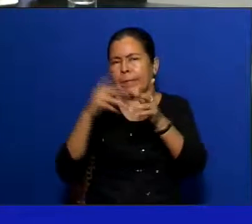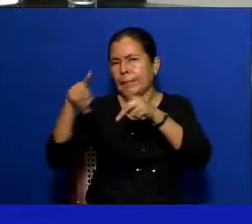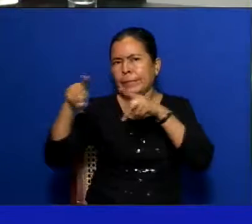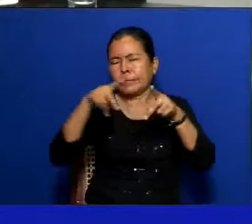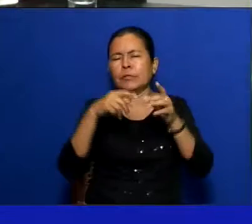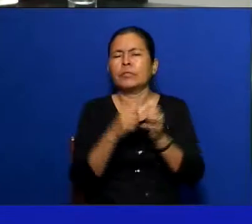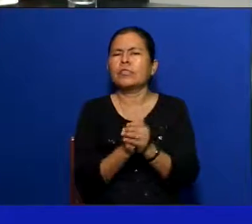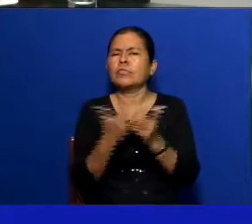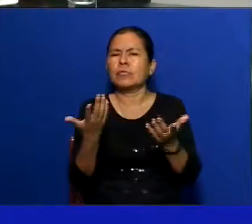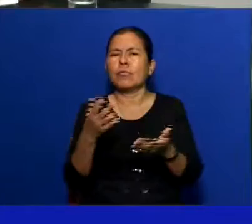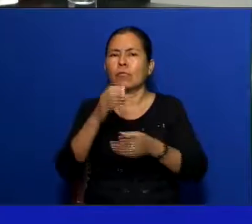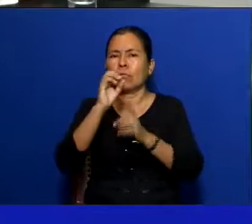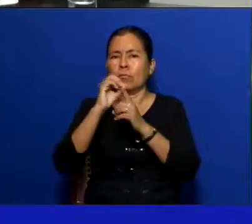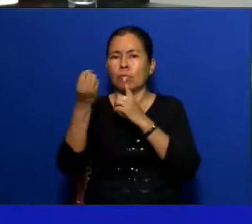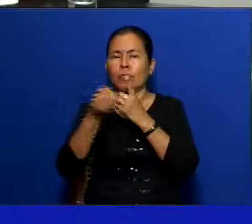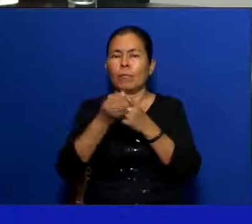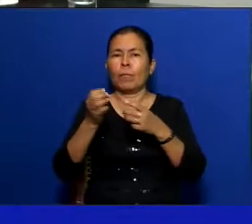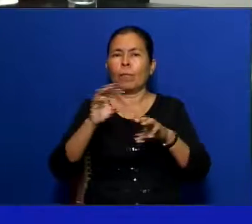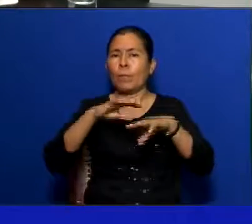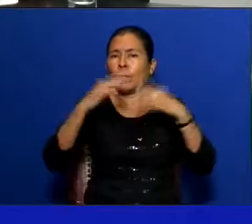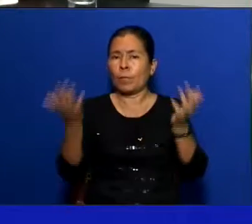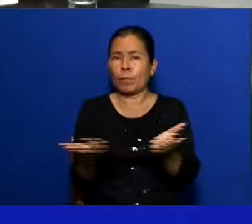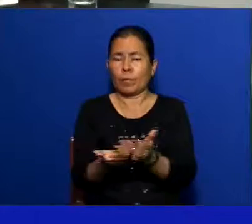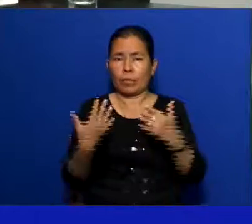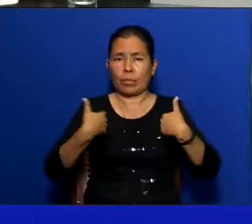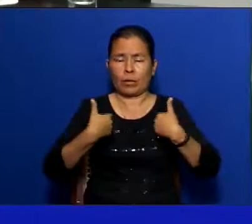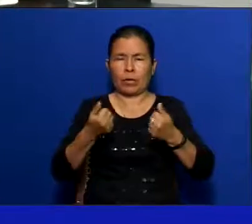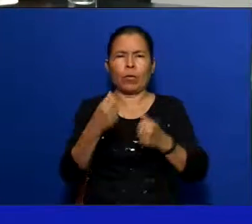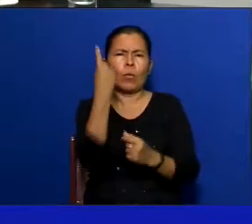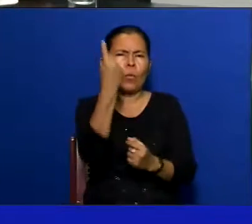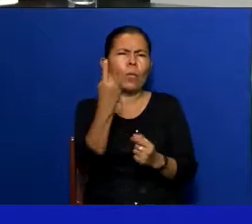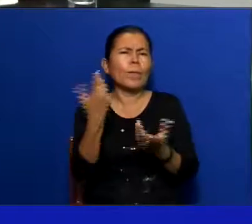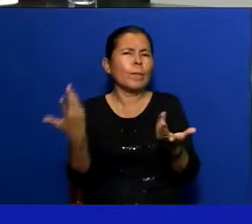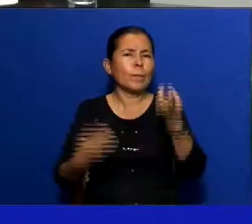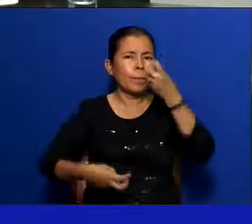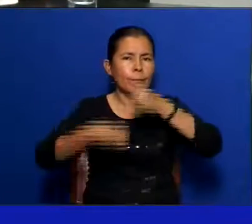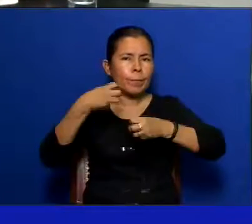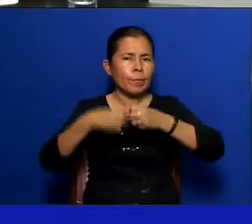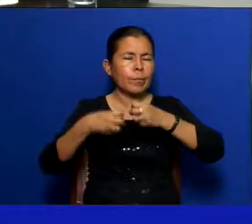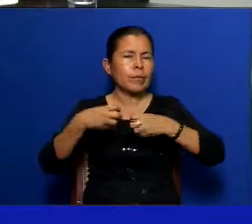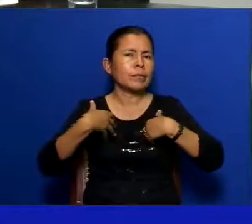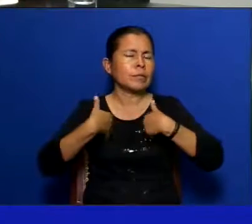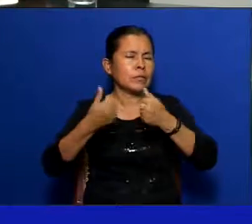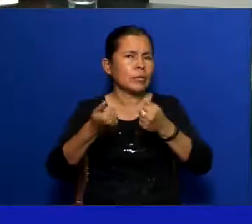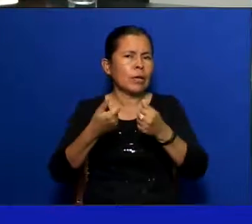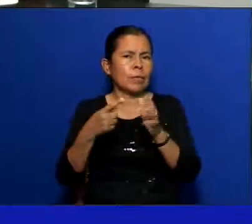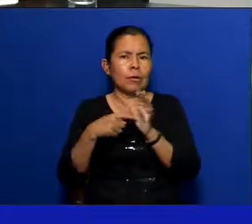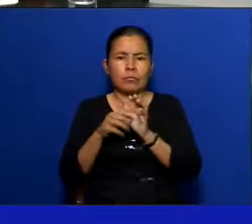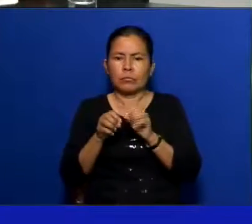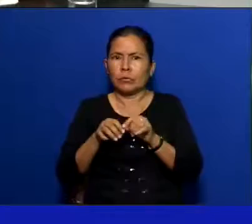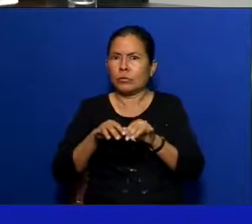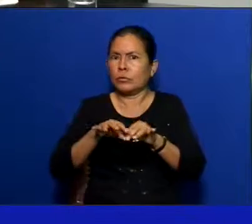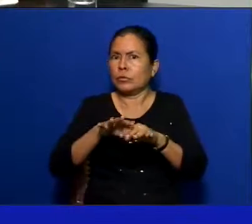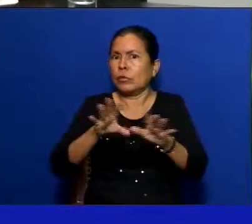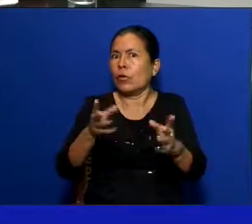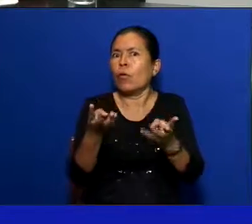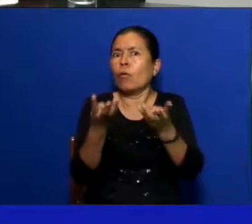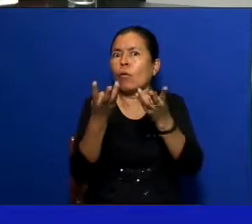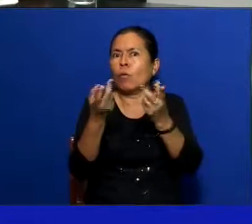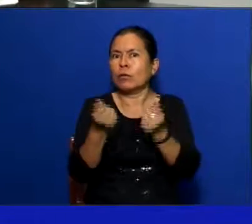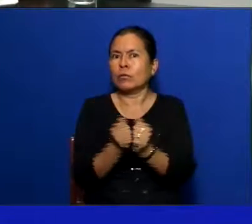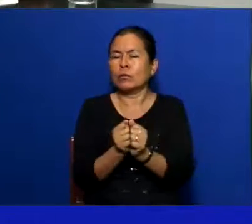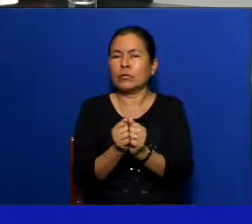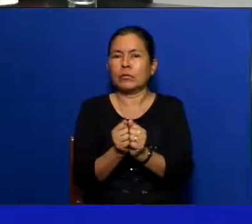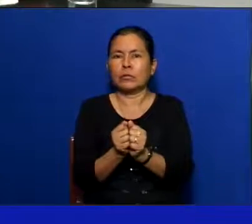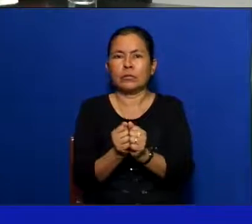Salud establece que un problema de salud se considera una epidemia cuando esa cifra es superior a 10 por